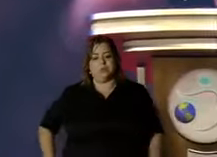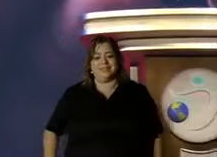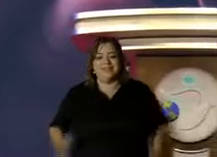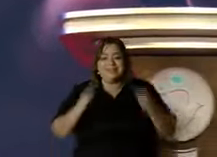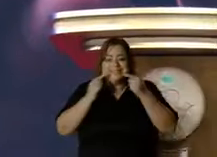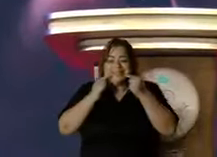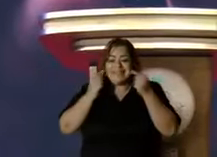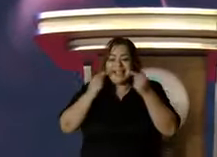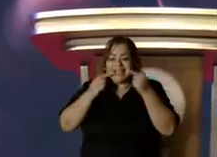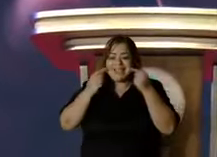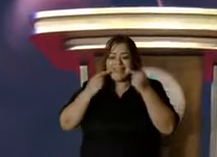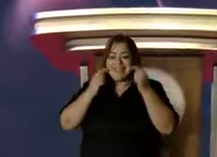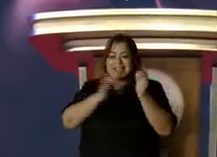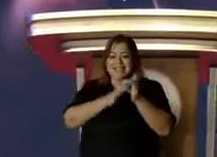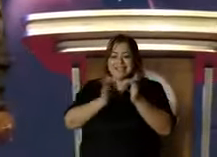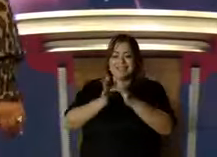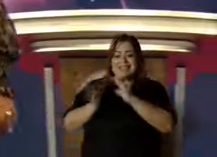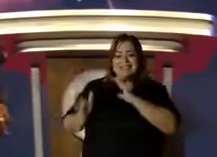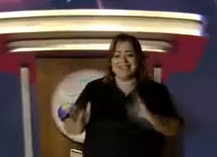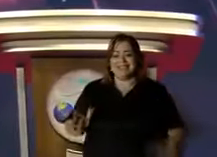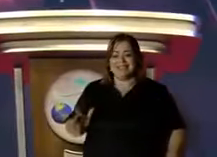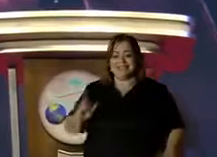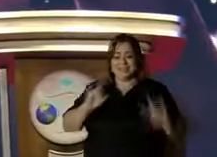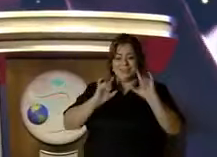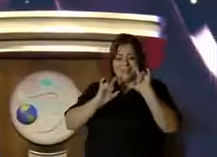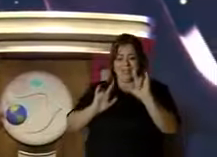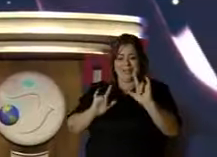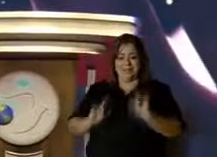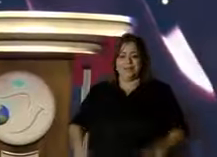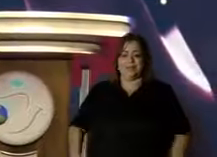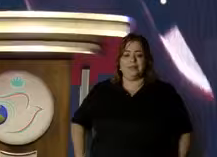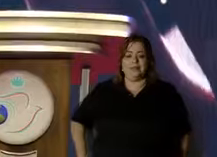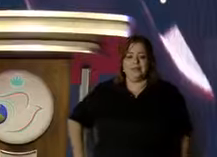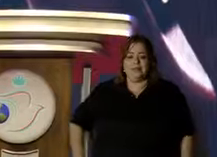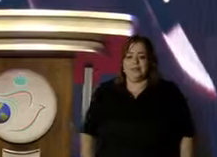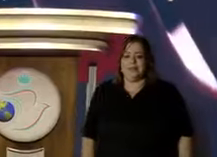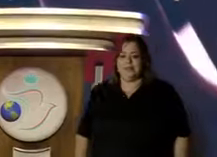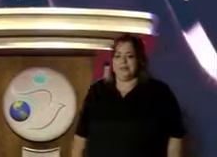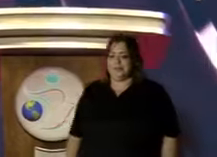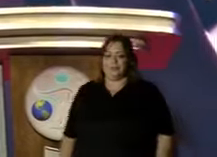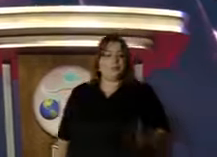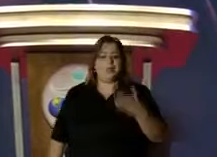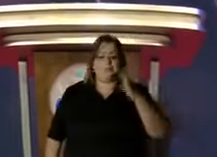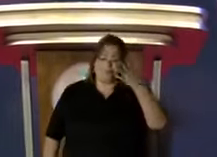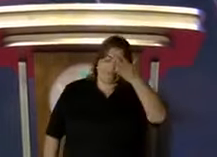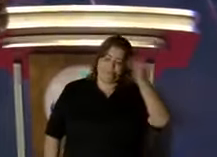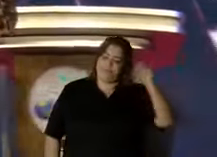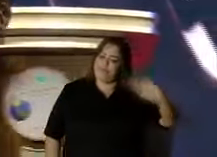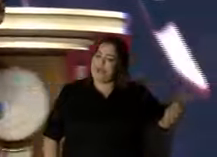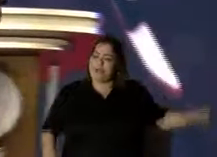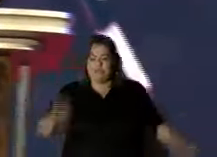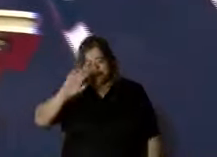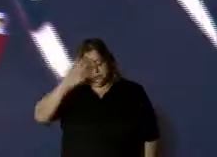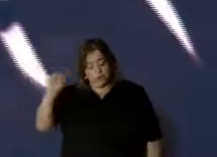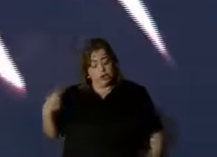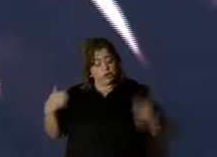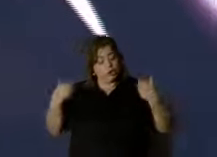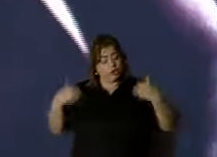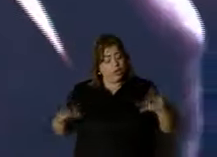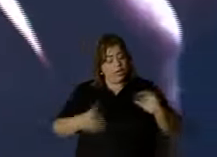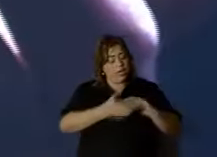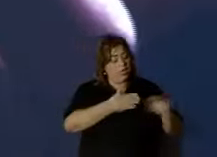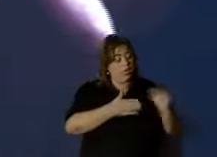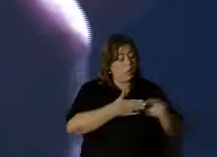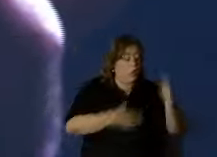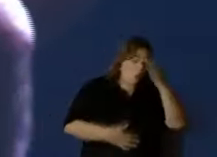Sonríase que Cristo le ama. Yo sé lo que le digo. Yo recibí, mire, olvídate de eso. Ni hablar. Es más, ya yo perdoné. Ya olvidé.